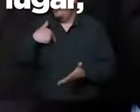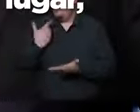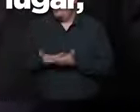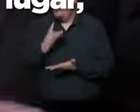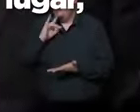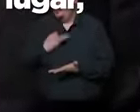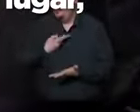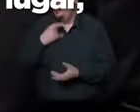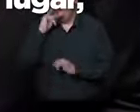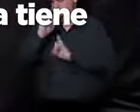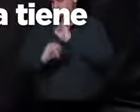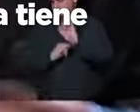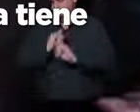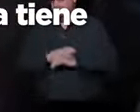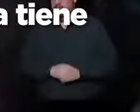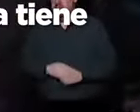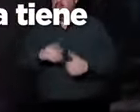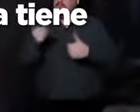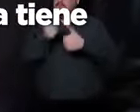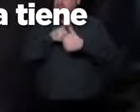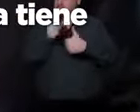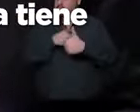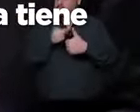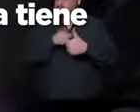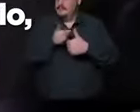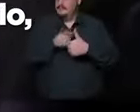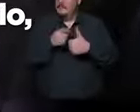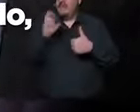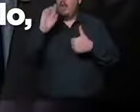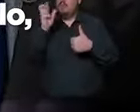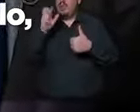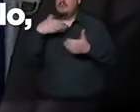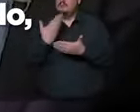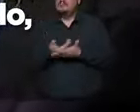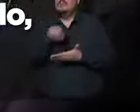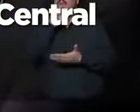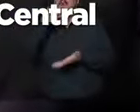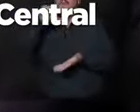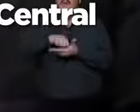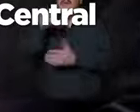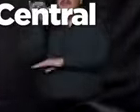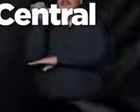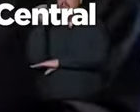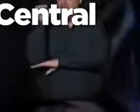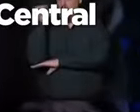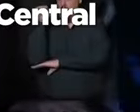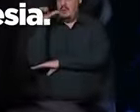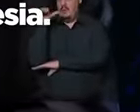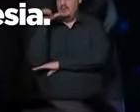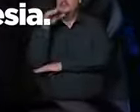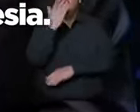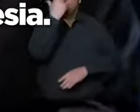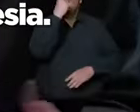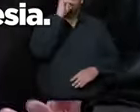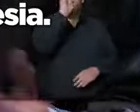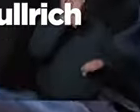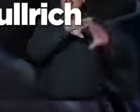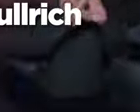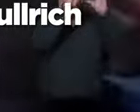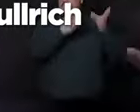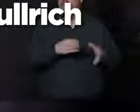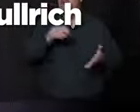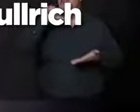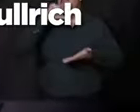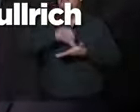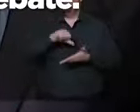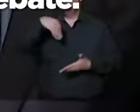en primer lugar la dolarización que propone la tiene zimbabwe por ejemplo y la eliminación del Banco Central la tiene micronesia ya